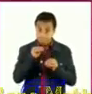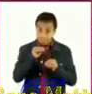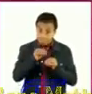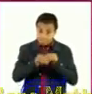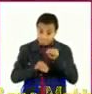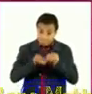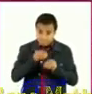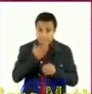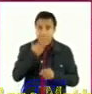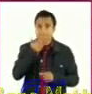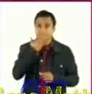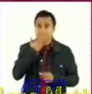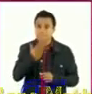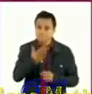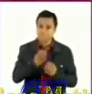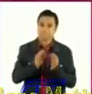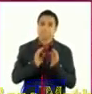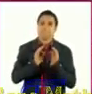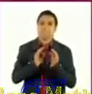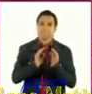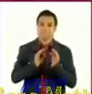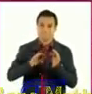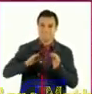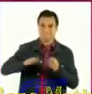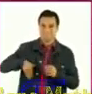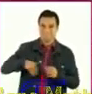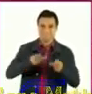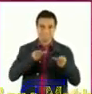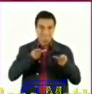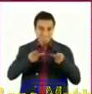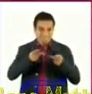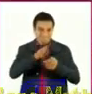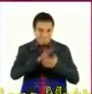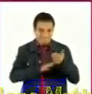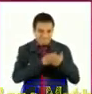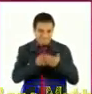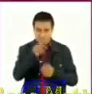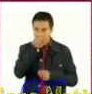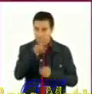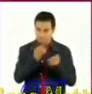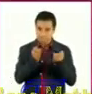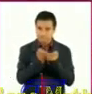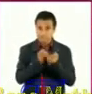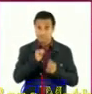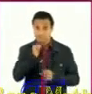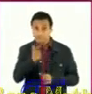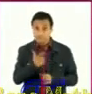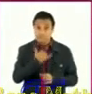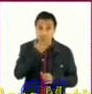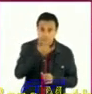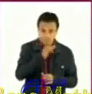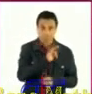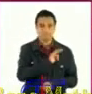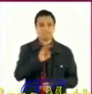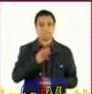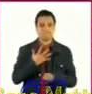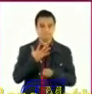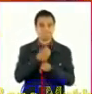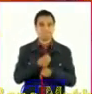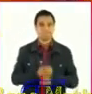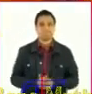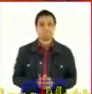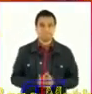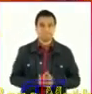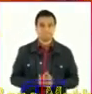acuerdo con lo planeado y, si fuera necesario, identificar y corregir los errores o problemas que vayan